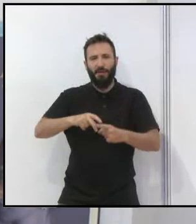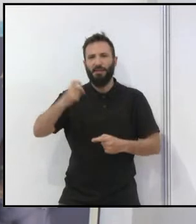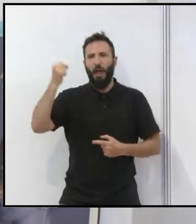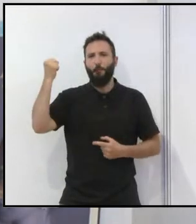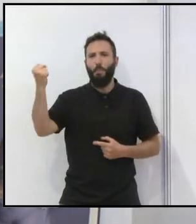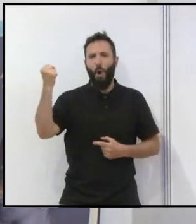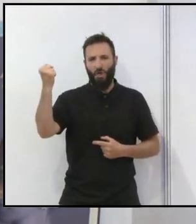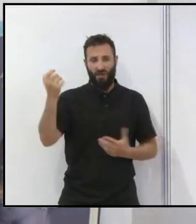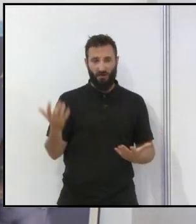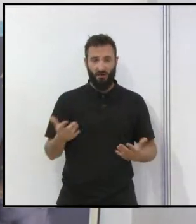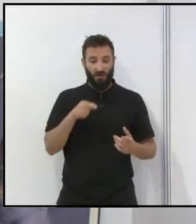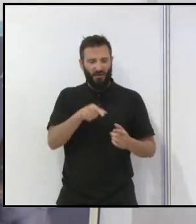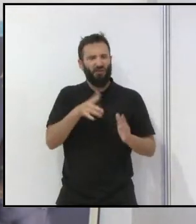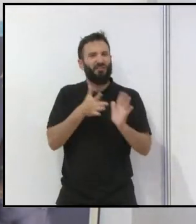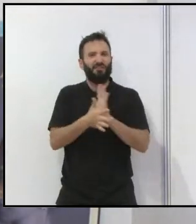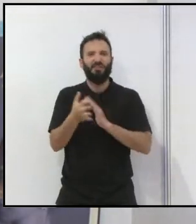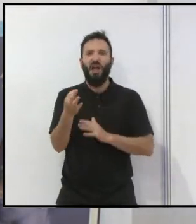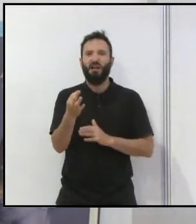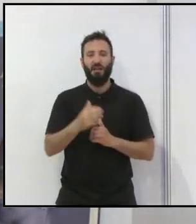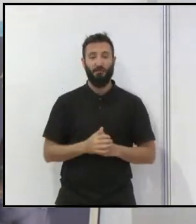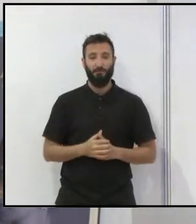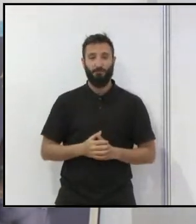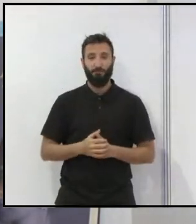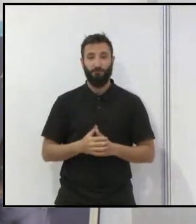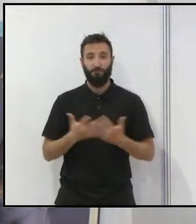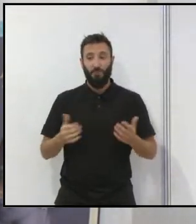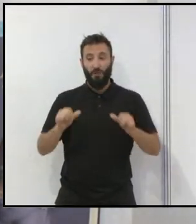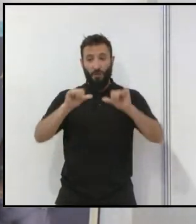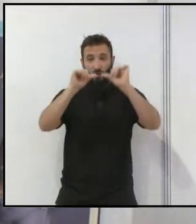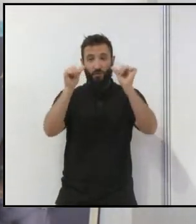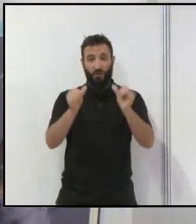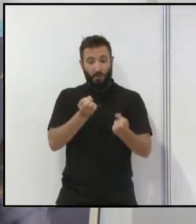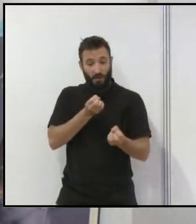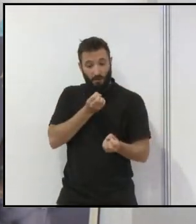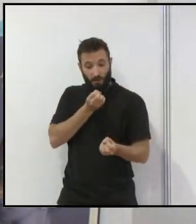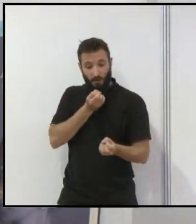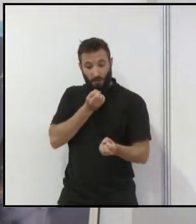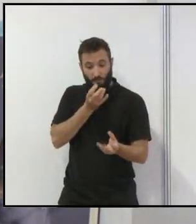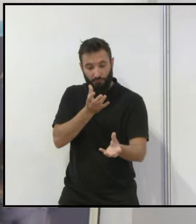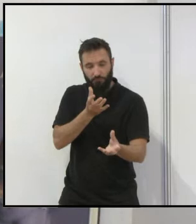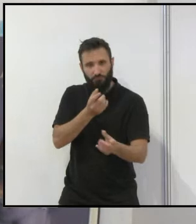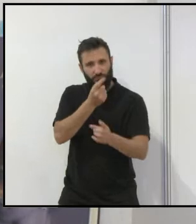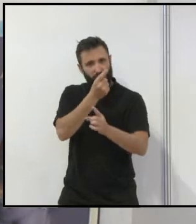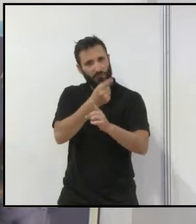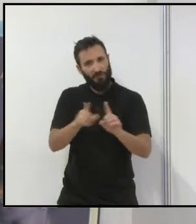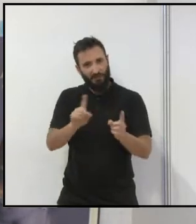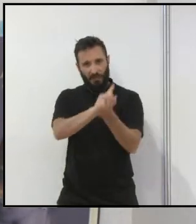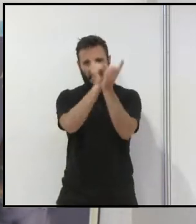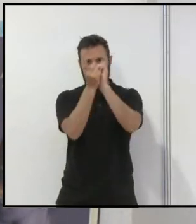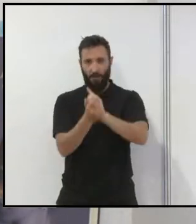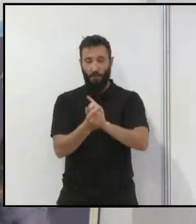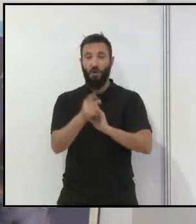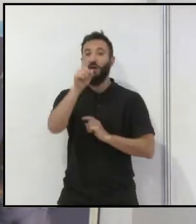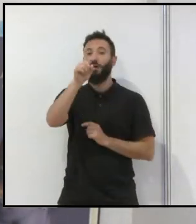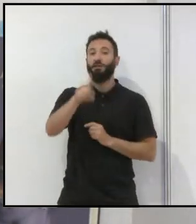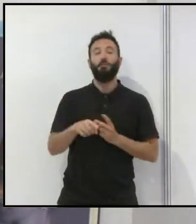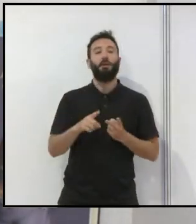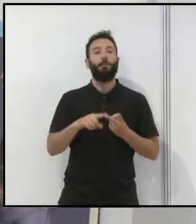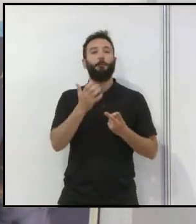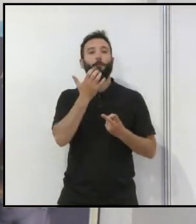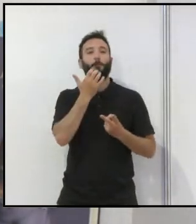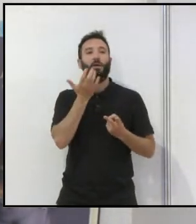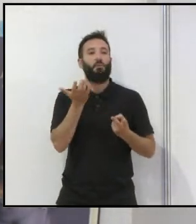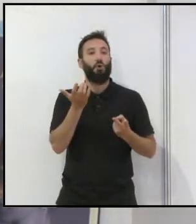¿Qué significa esto? Que cambia la forma de narrar. Y no solamente cambia la forma de narrar, sino, por ejemplo,